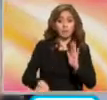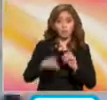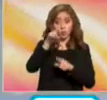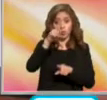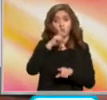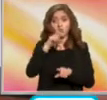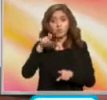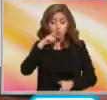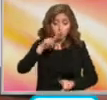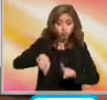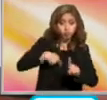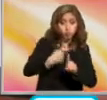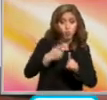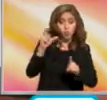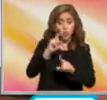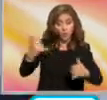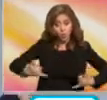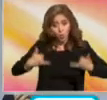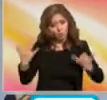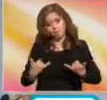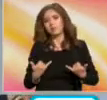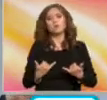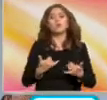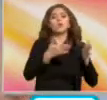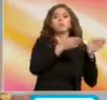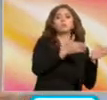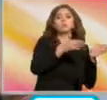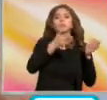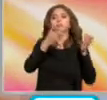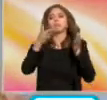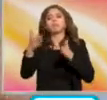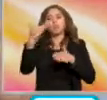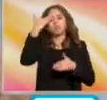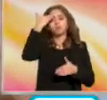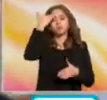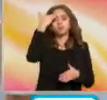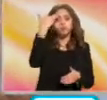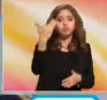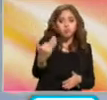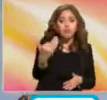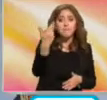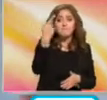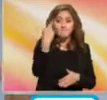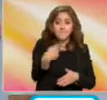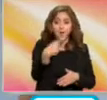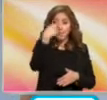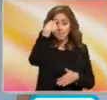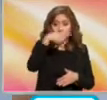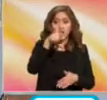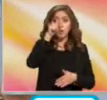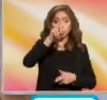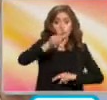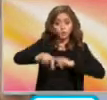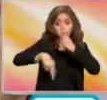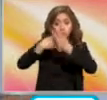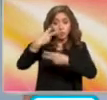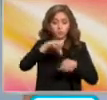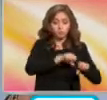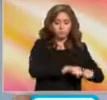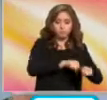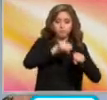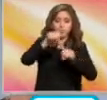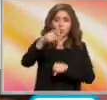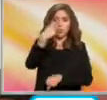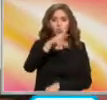sexuales tempranamente, ¿no? Y hay gente que, bueno, los pospone mucho tiempo. Y creo que el mejor momento para llevar a tu hija